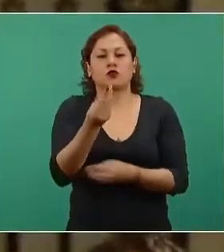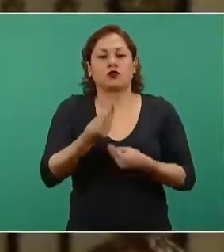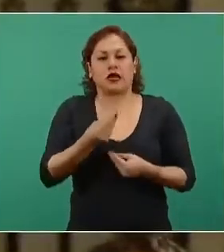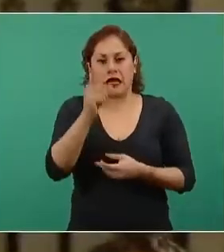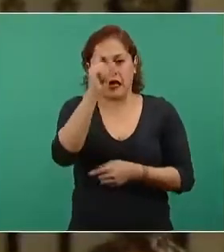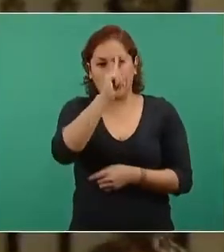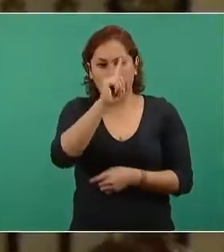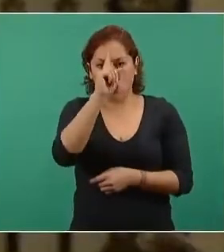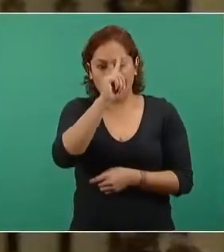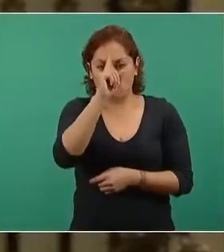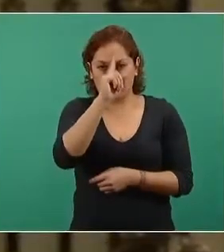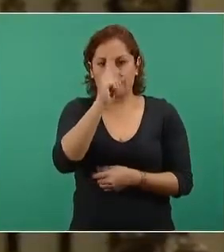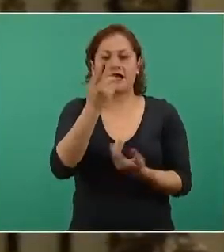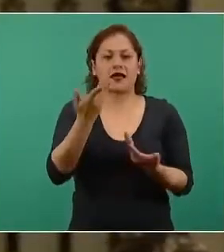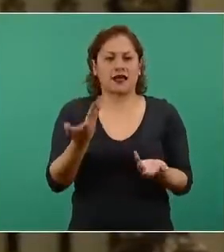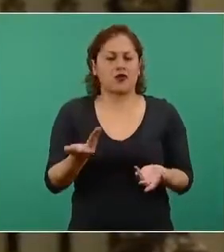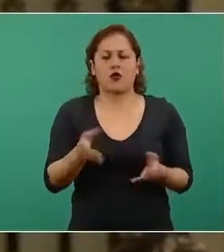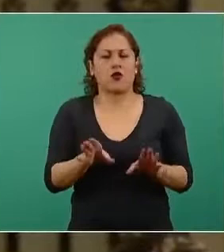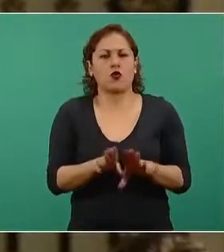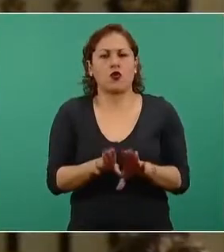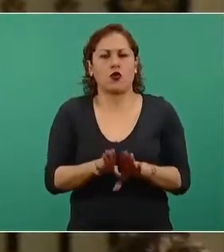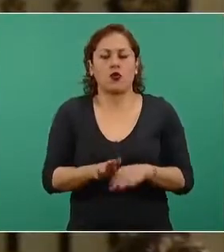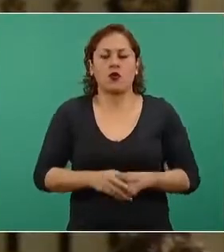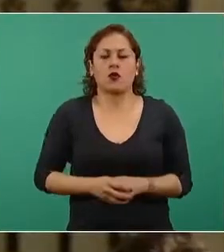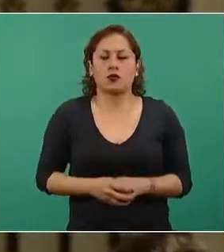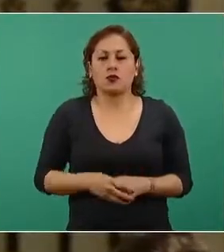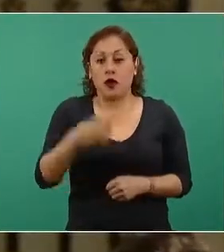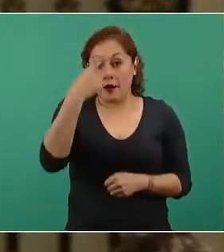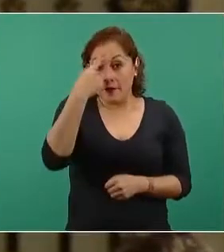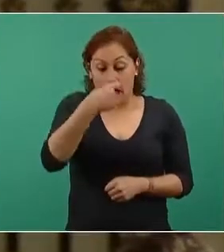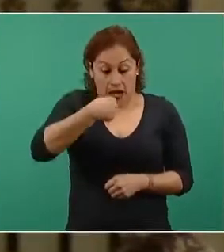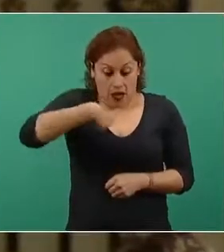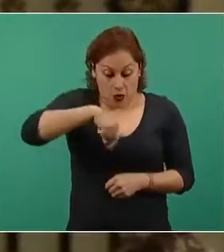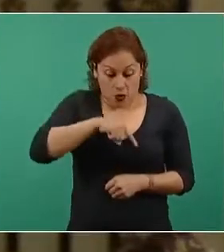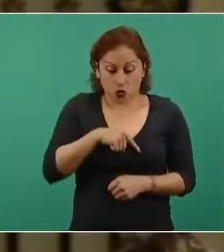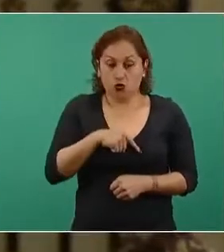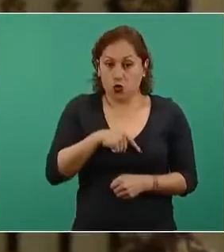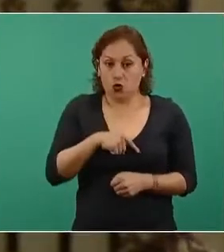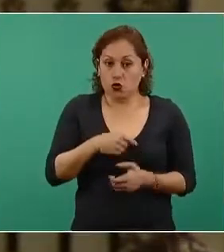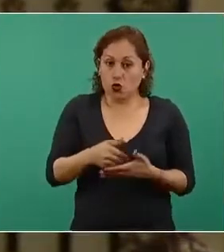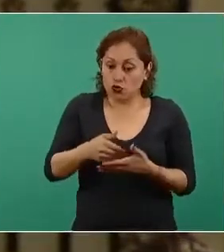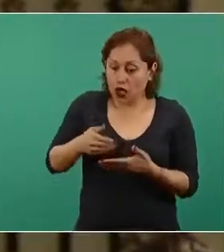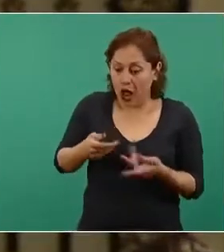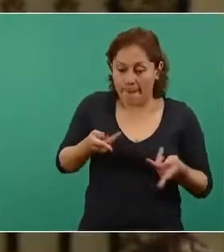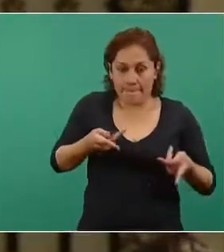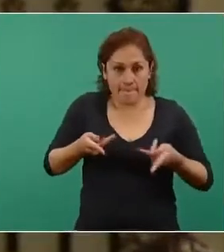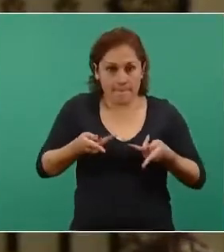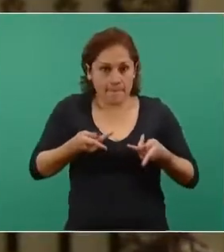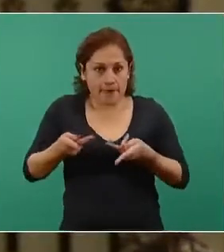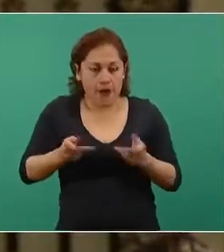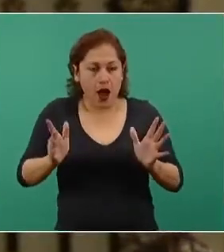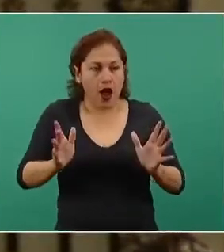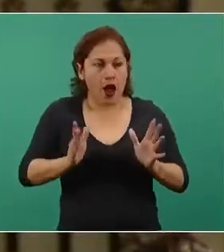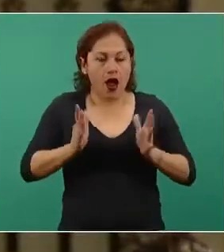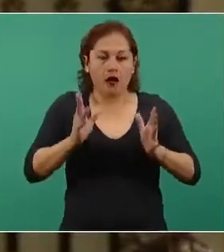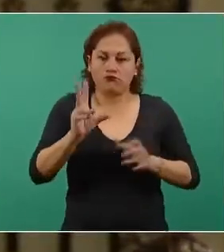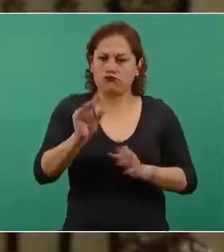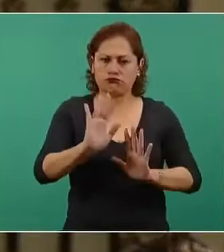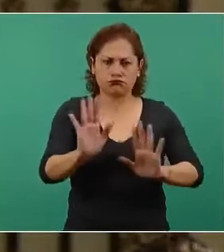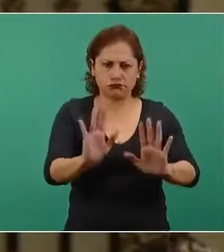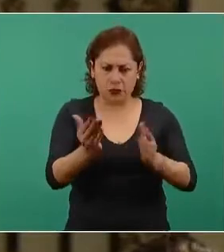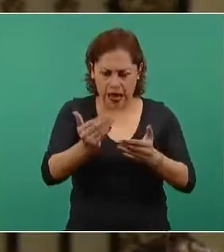ustedes con respecto a este tema, para que nos preparemos, para que no nos agarre de sorpresa, para que también